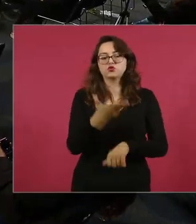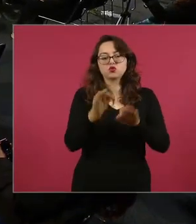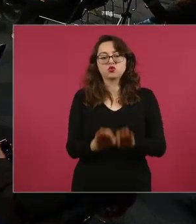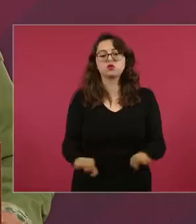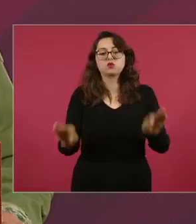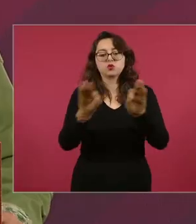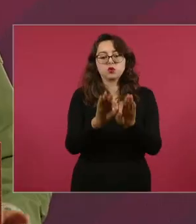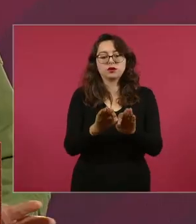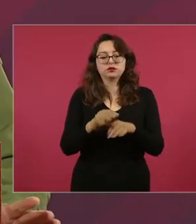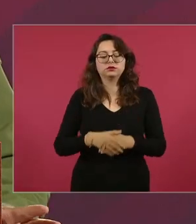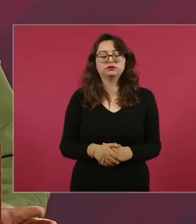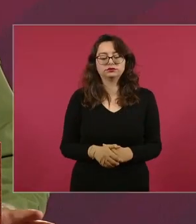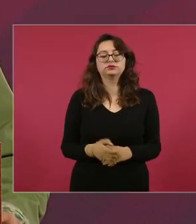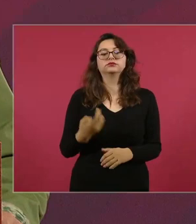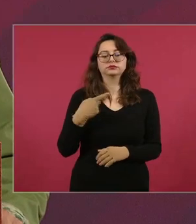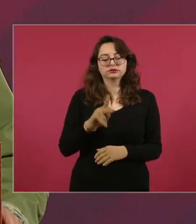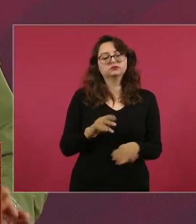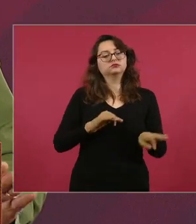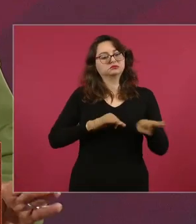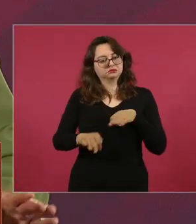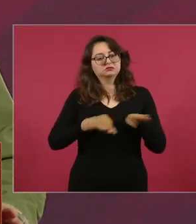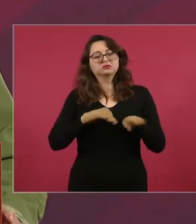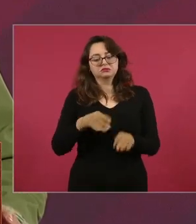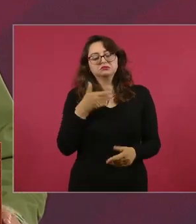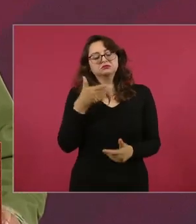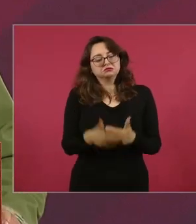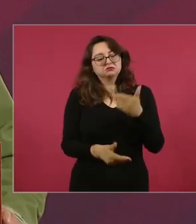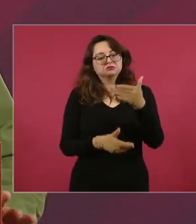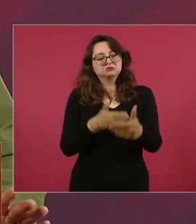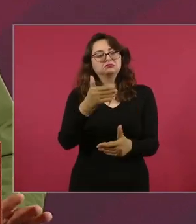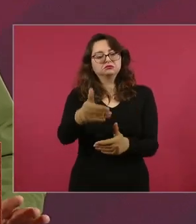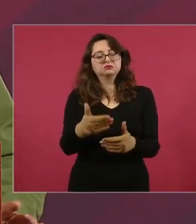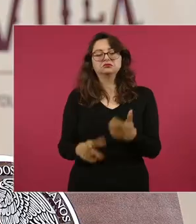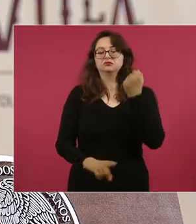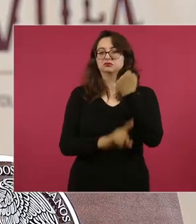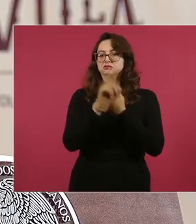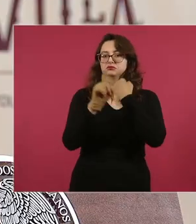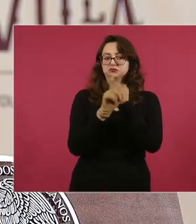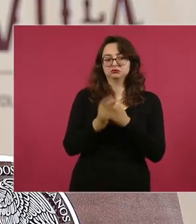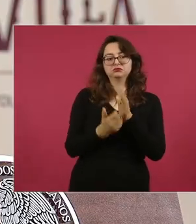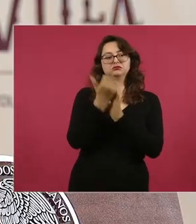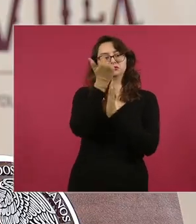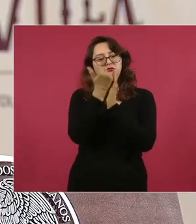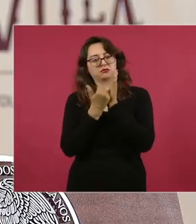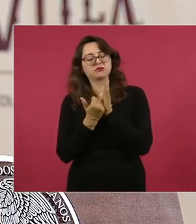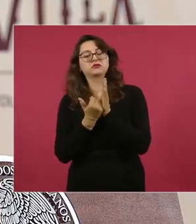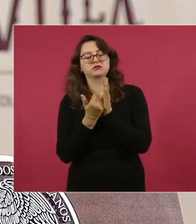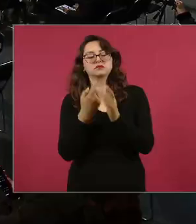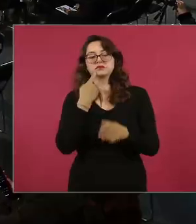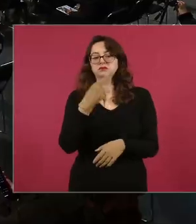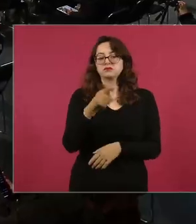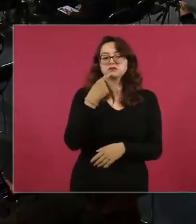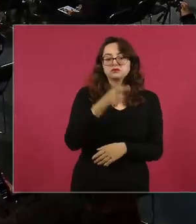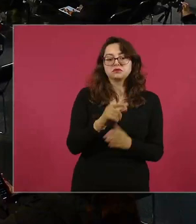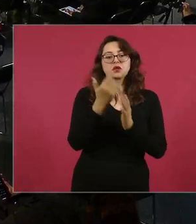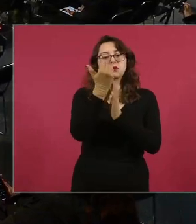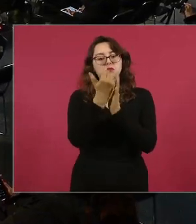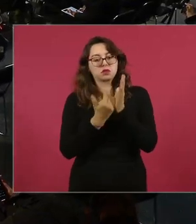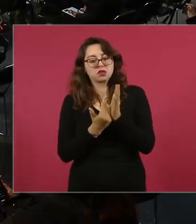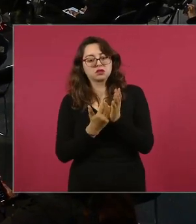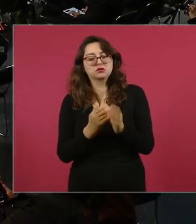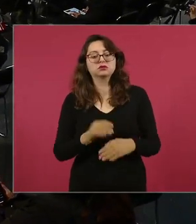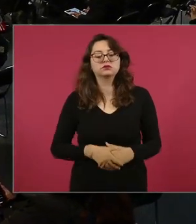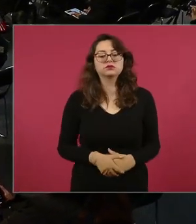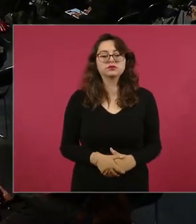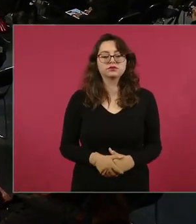importante. Pero sí se está trabajando y sí se ha reducido ahorita la presencia y amenazas. Las represalias,